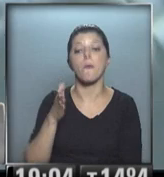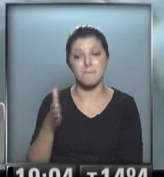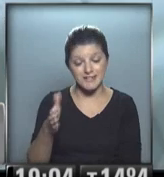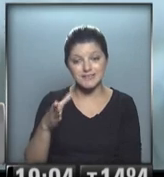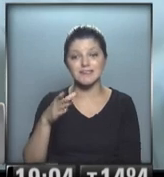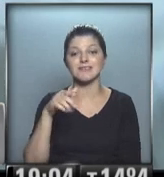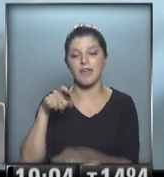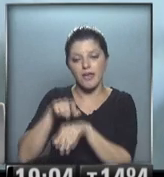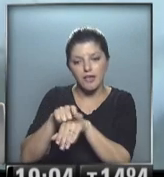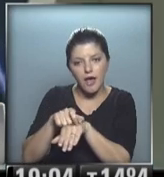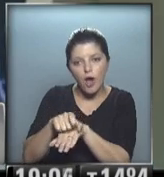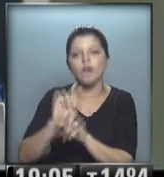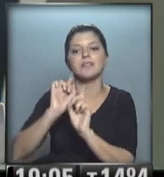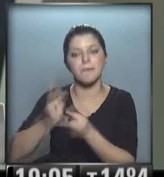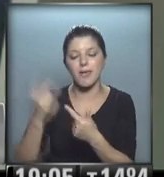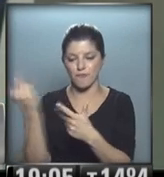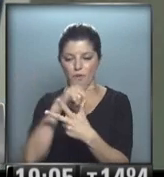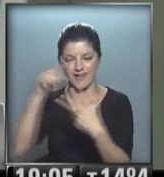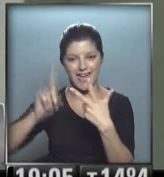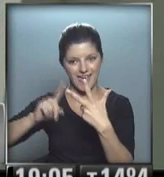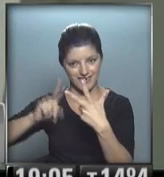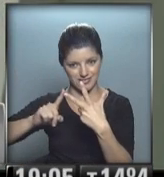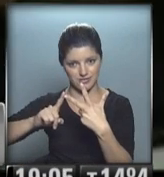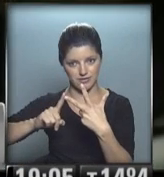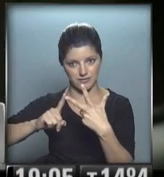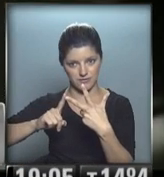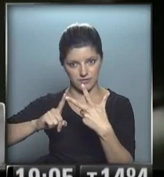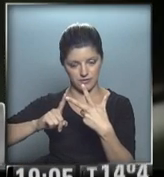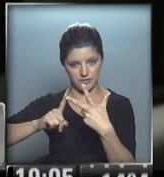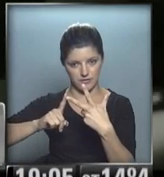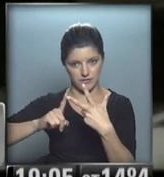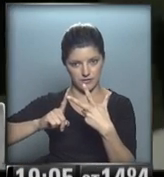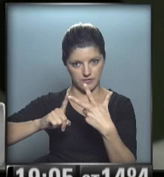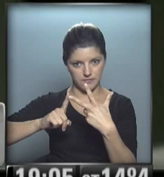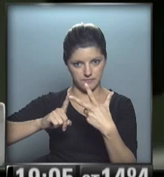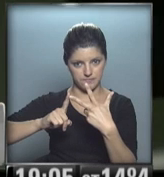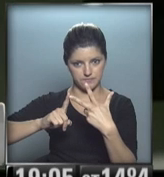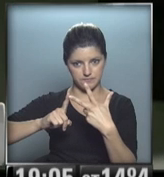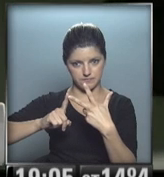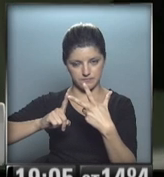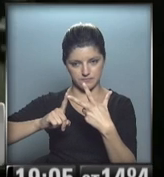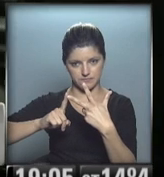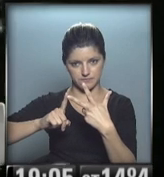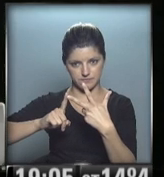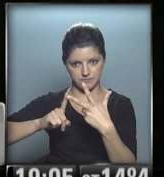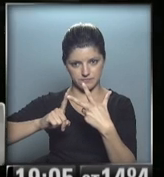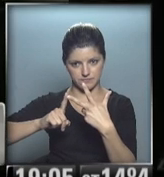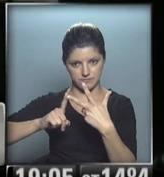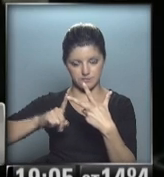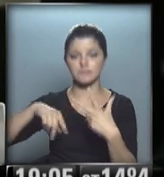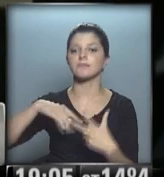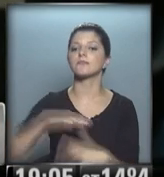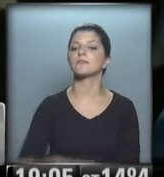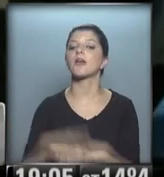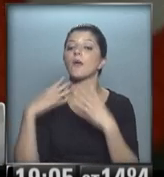caracoles, porque los caracoles es un animal que sirve para testear